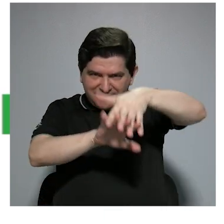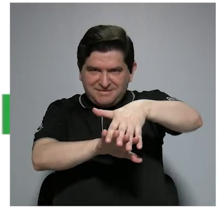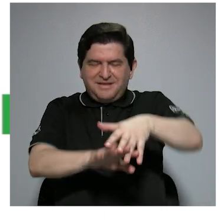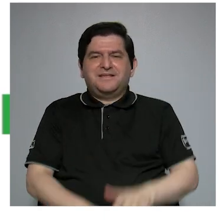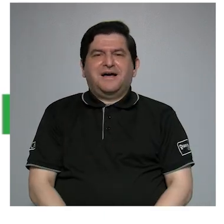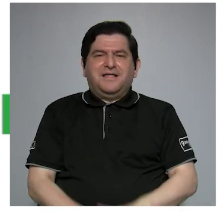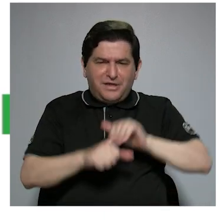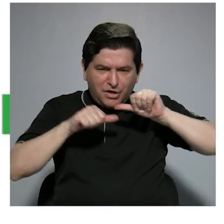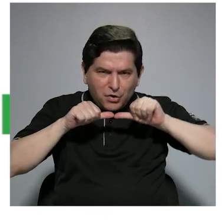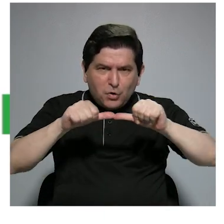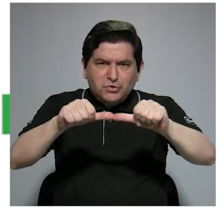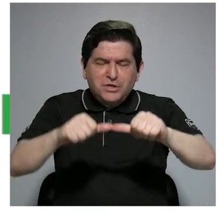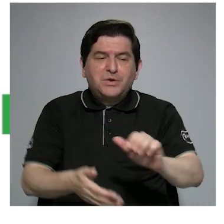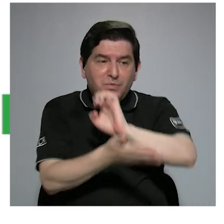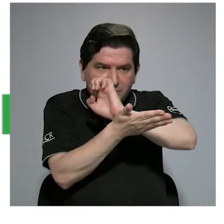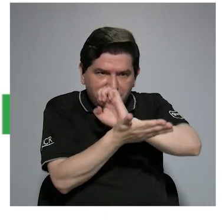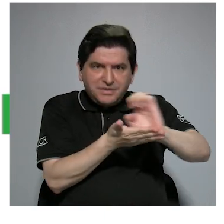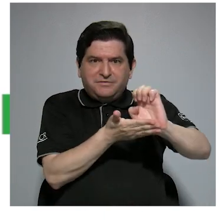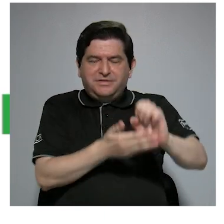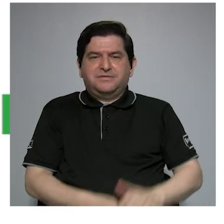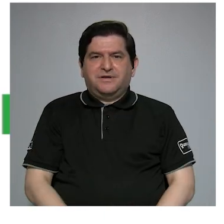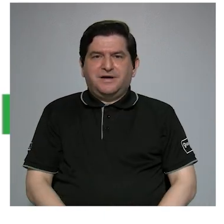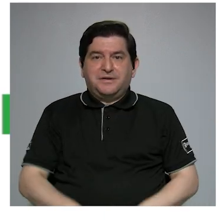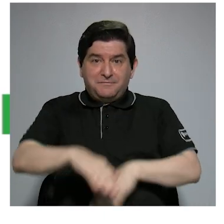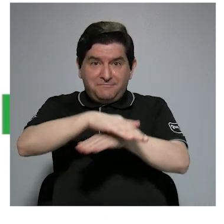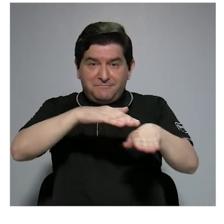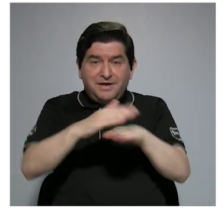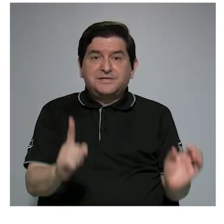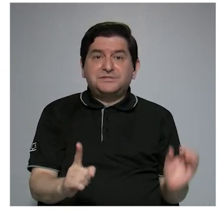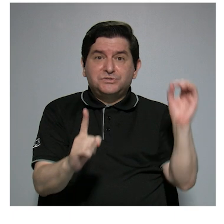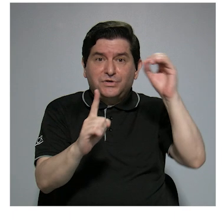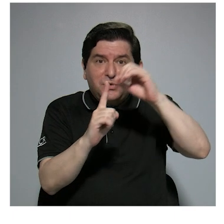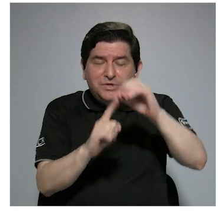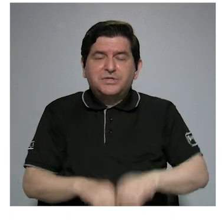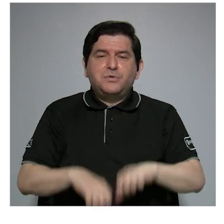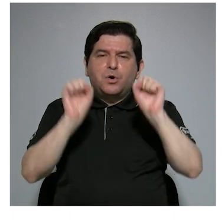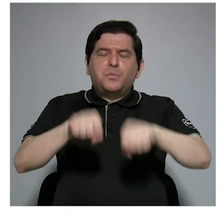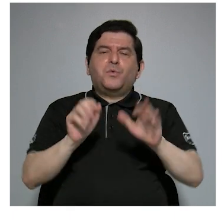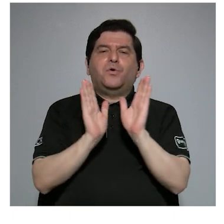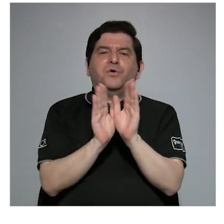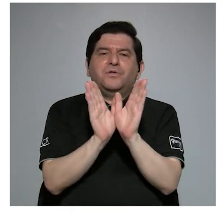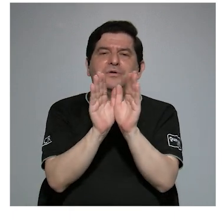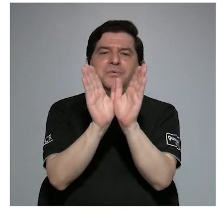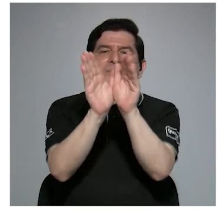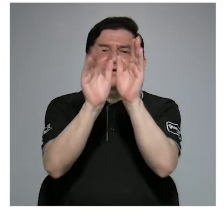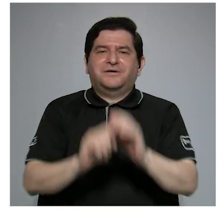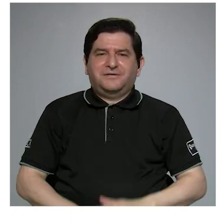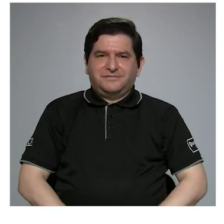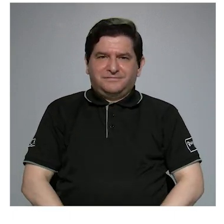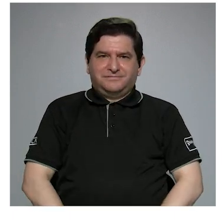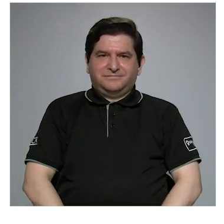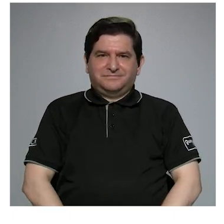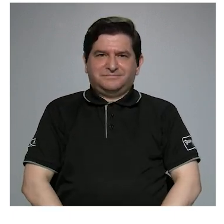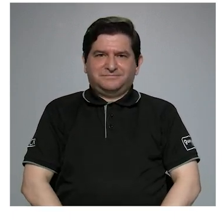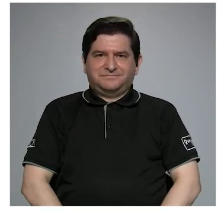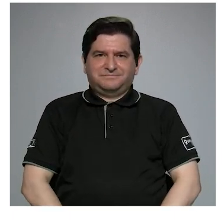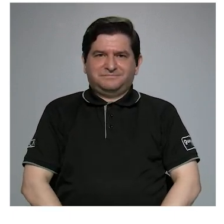integral, continua y preventiva, lo que cimenta el objetivo de Podemos Volar.